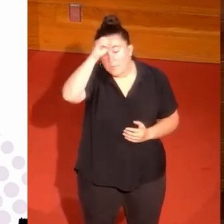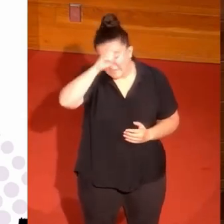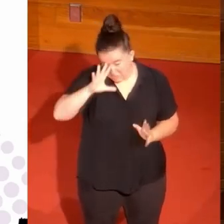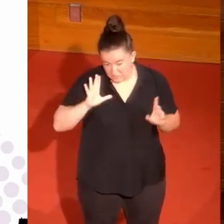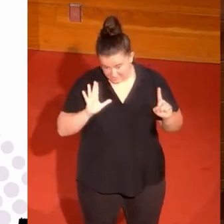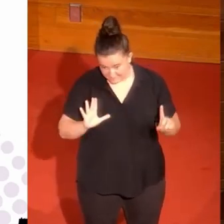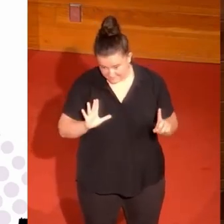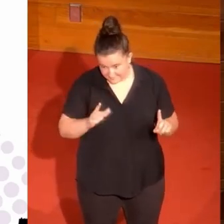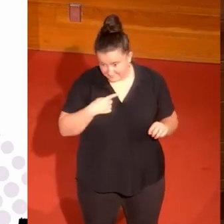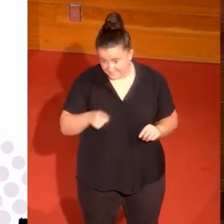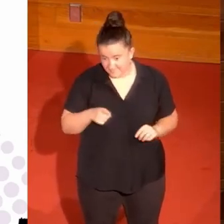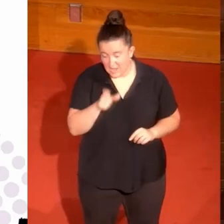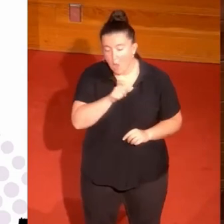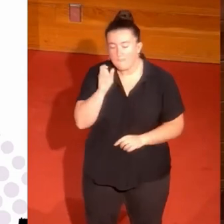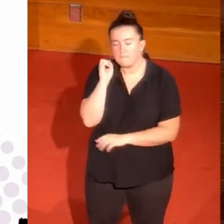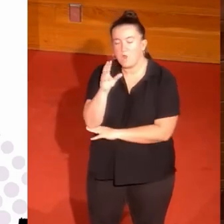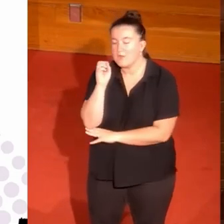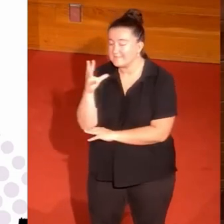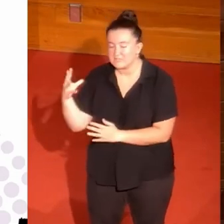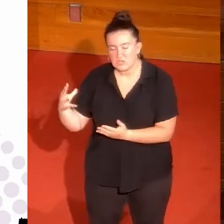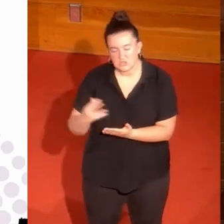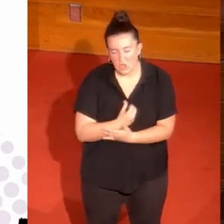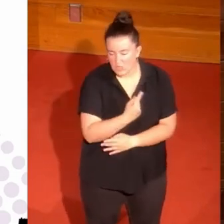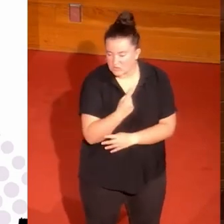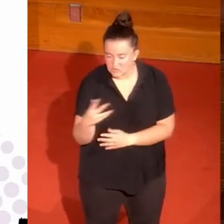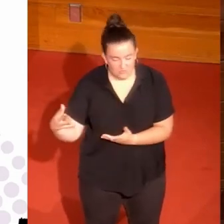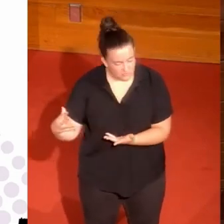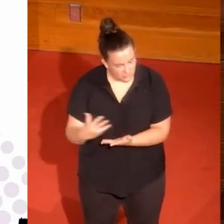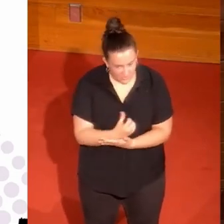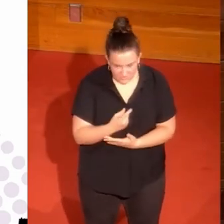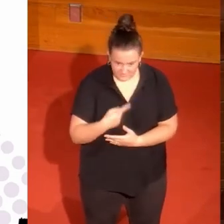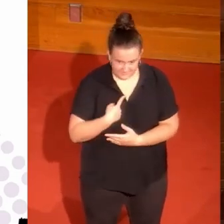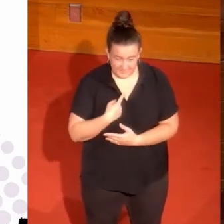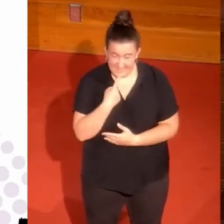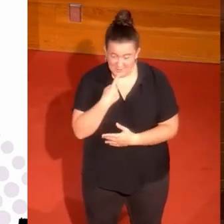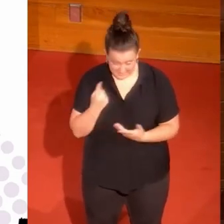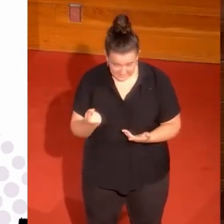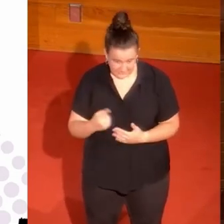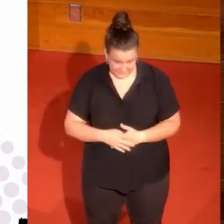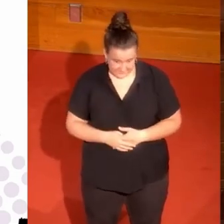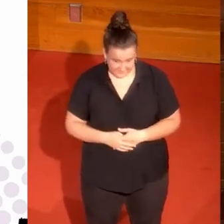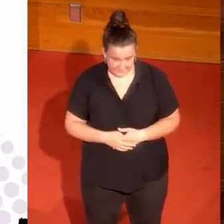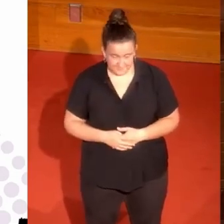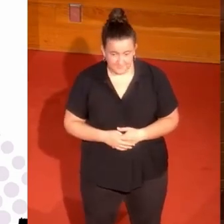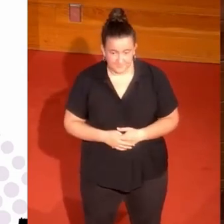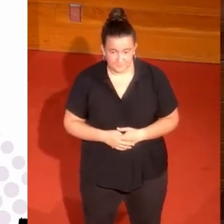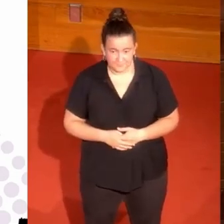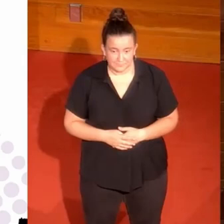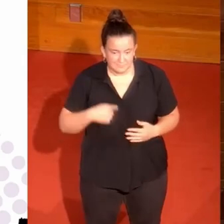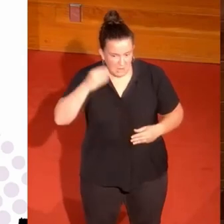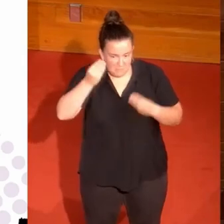por cada uno de los ponentes y y conferenciantes participantes de de este programa y me